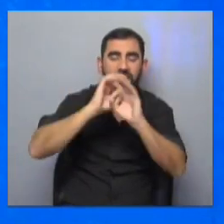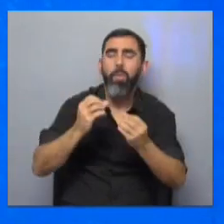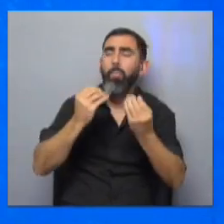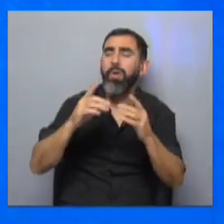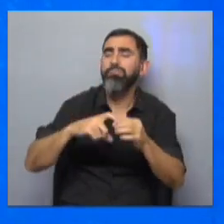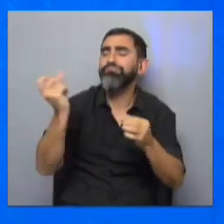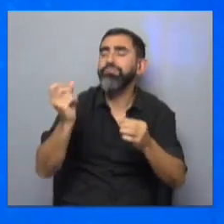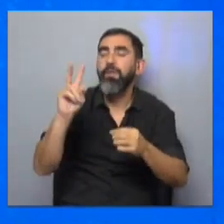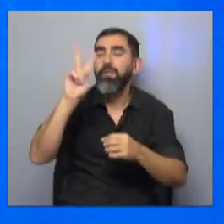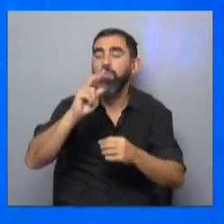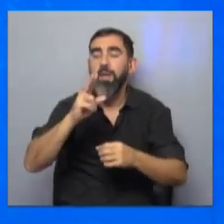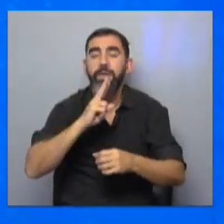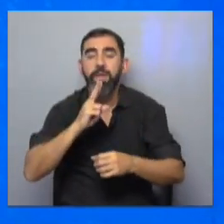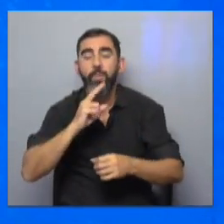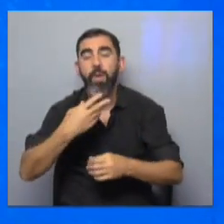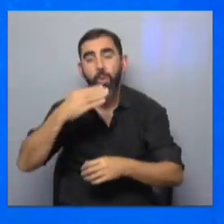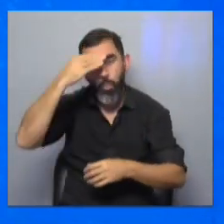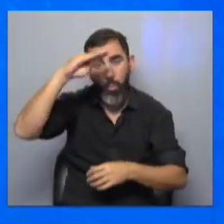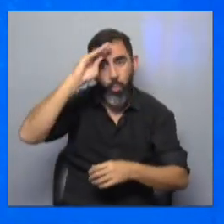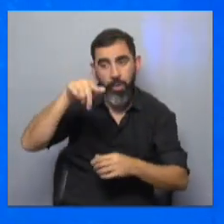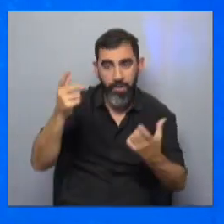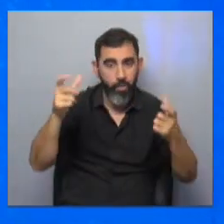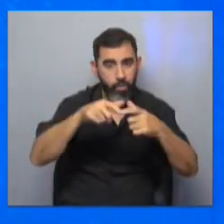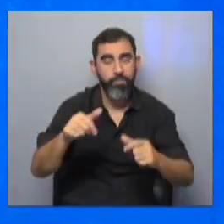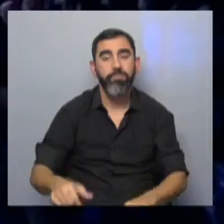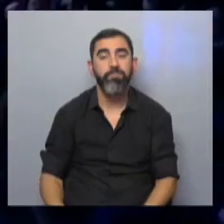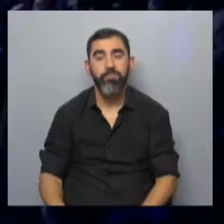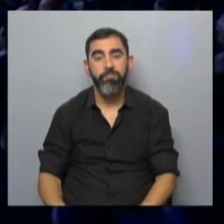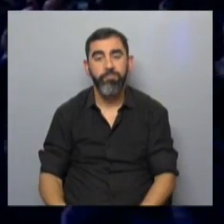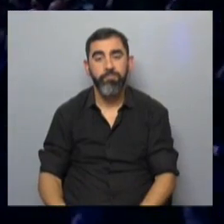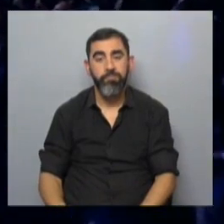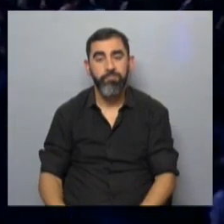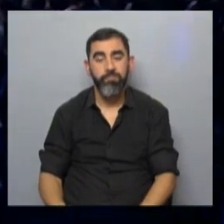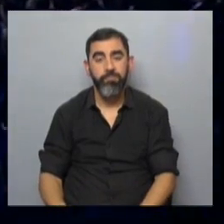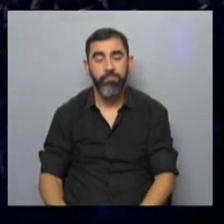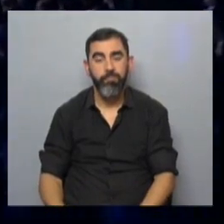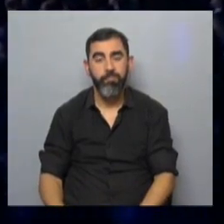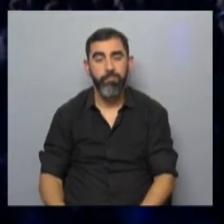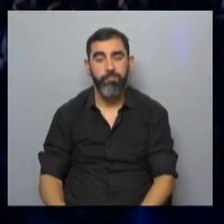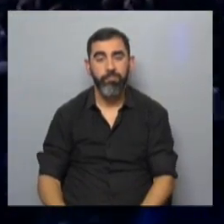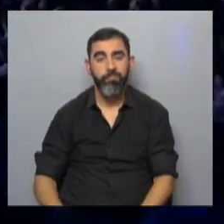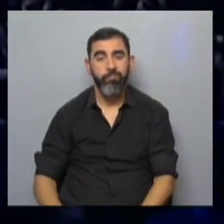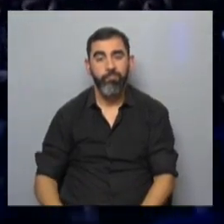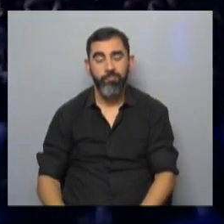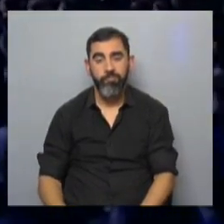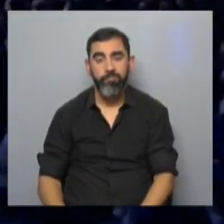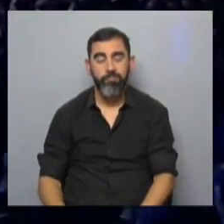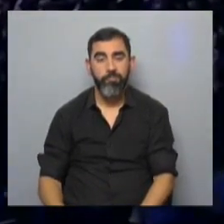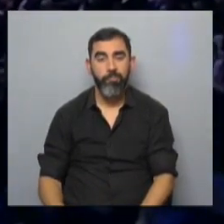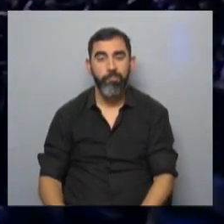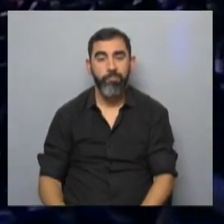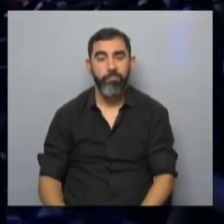qué excluyó a Venezuela, Nicaragua y Cuba de este encuentro. Ladies and gentlemen, the President of the